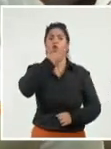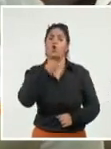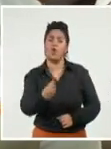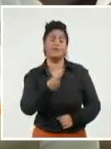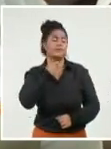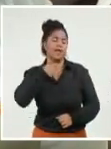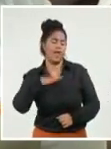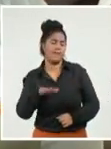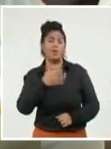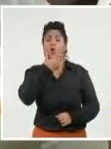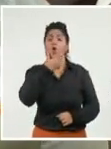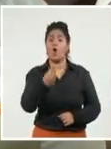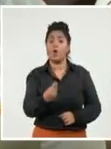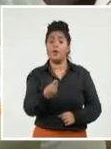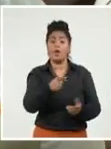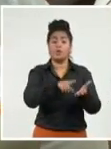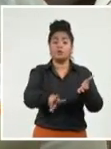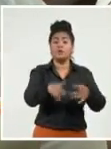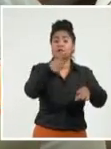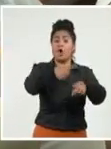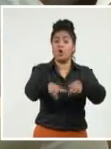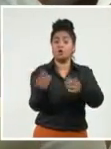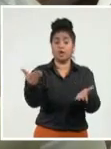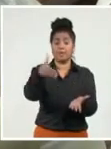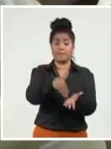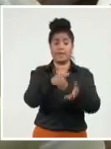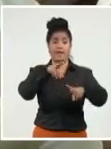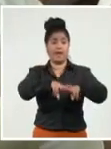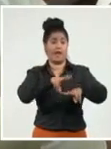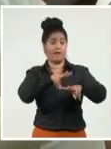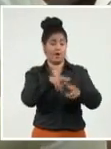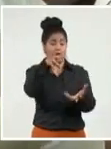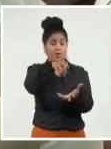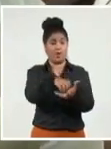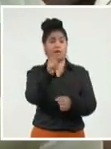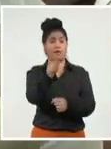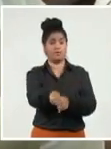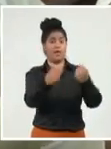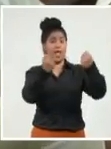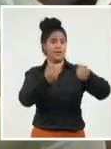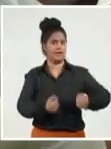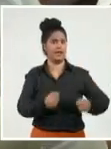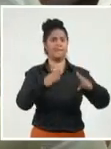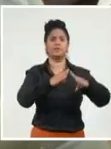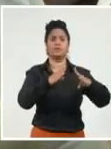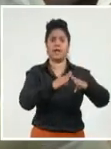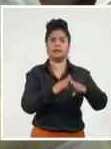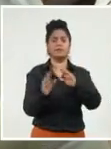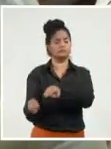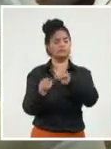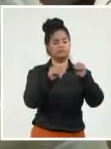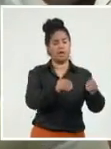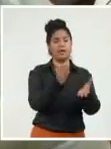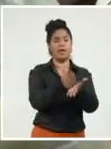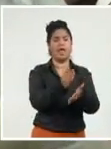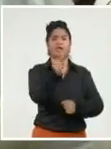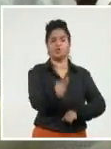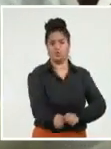Salud Pública, no es tan evidente esa preocupación, pero en el caso de las universidades que pertenecen al Ministerio de Educación Superior,